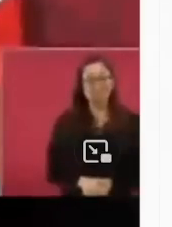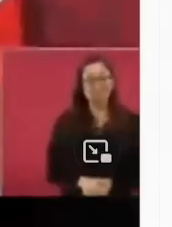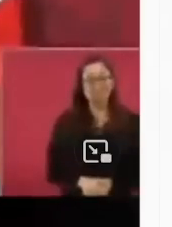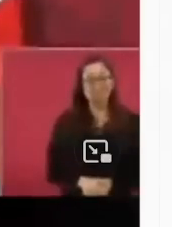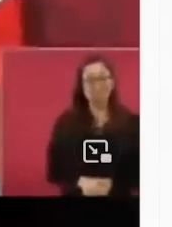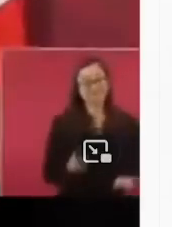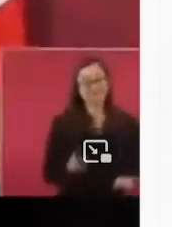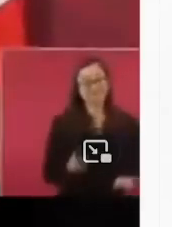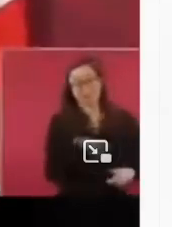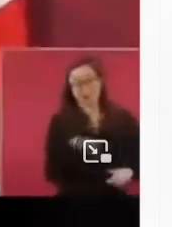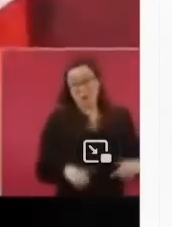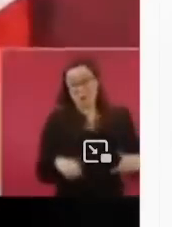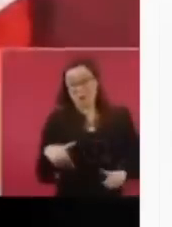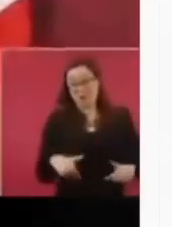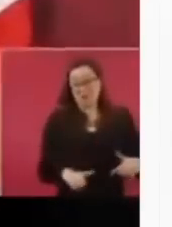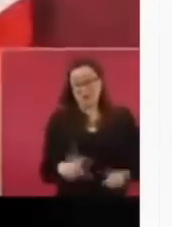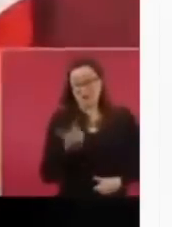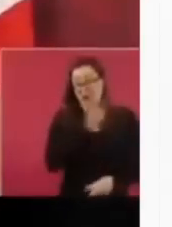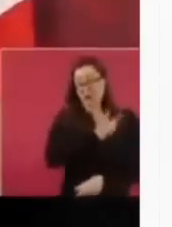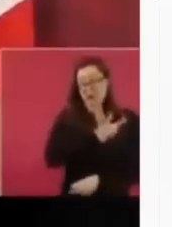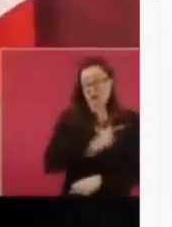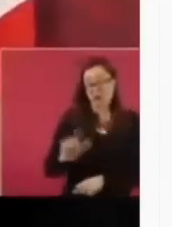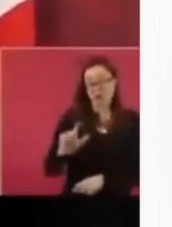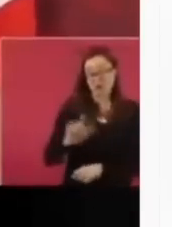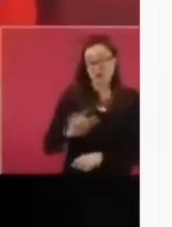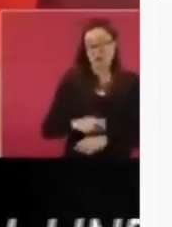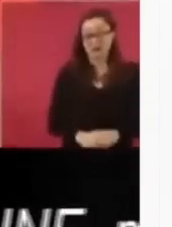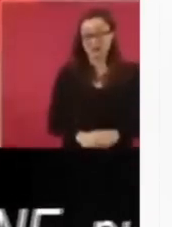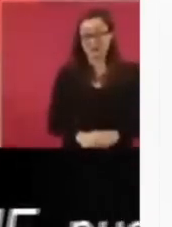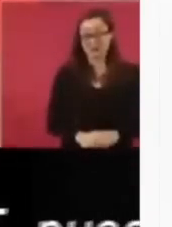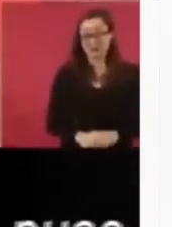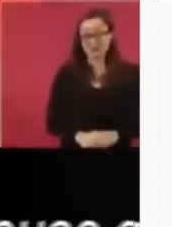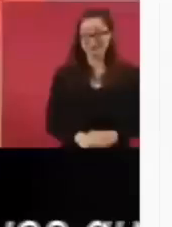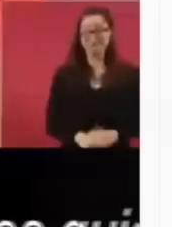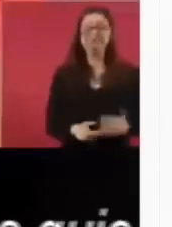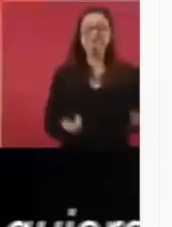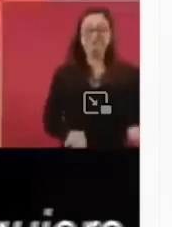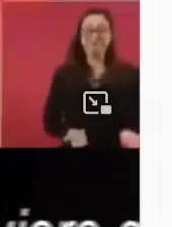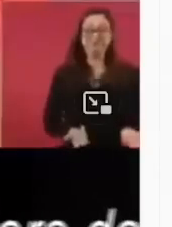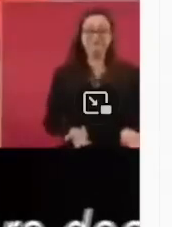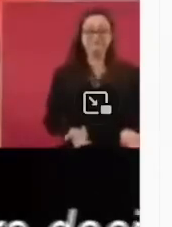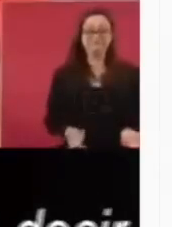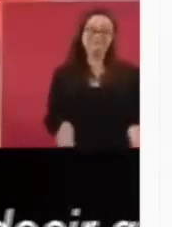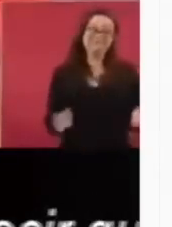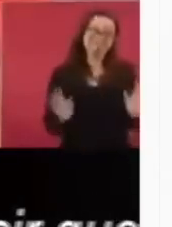no les gustó lo que se hizo en una primera etapa.